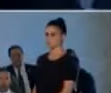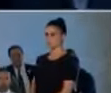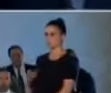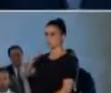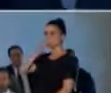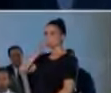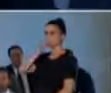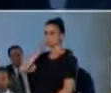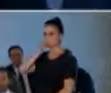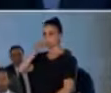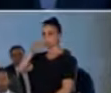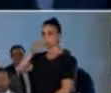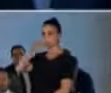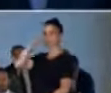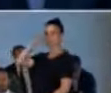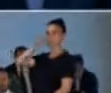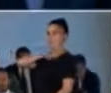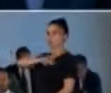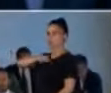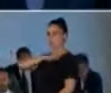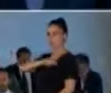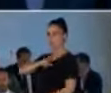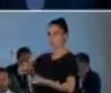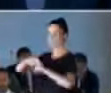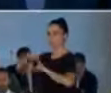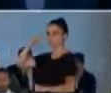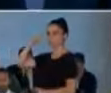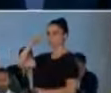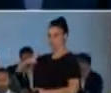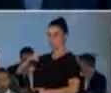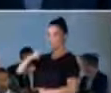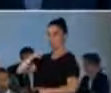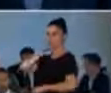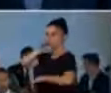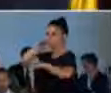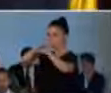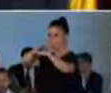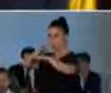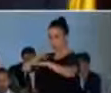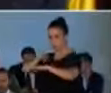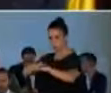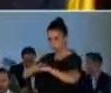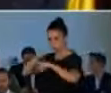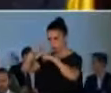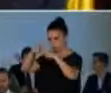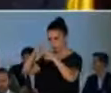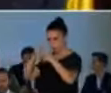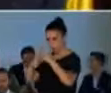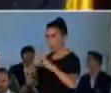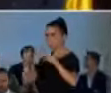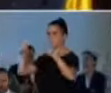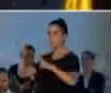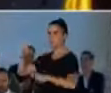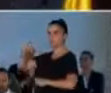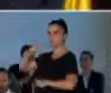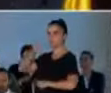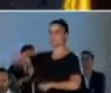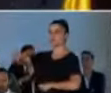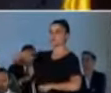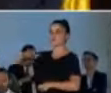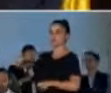Promet, per la meva consciència i pel meu honor, complir fidelment les obligacions del càrrec de presidenta de les Illes